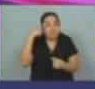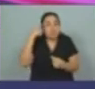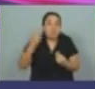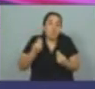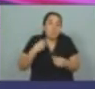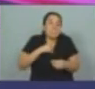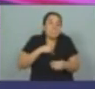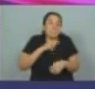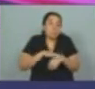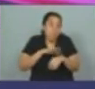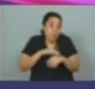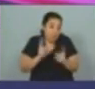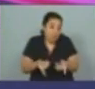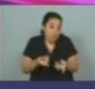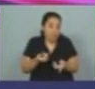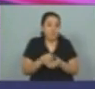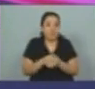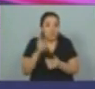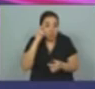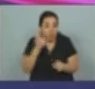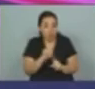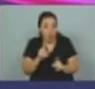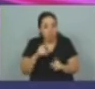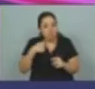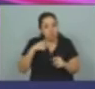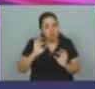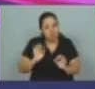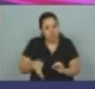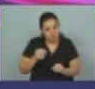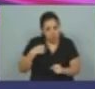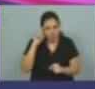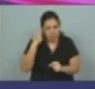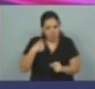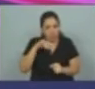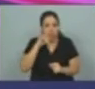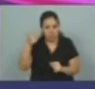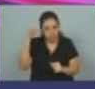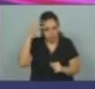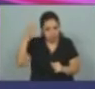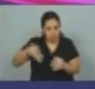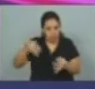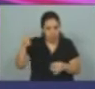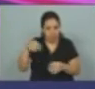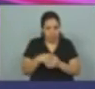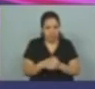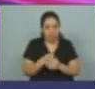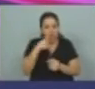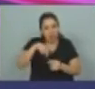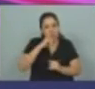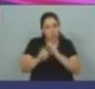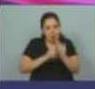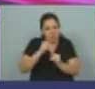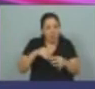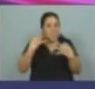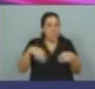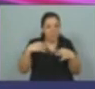no hay nada cierto, voy a ir a la justicia. Que ahora voy a contar, te voy a dar todo, te voy a dar hasta